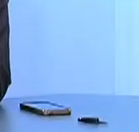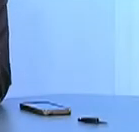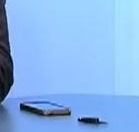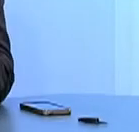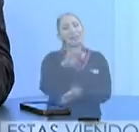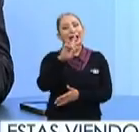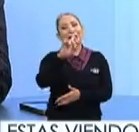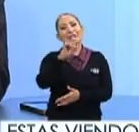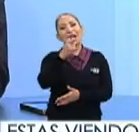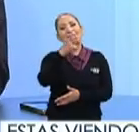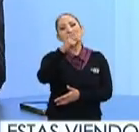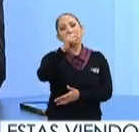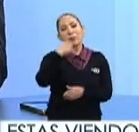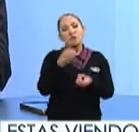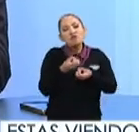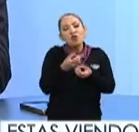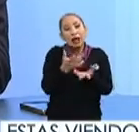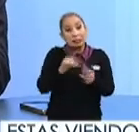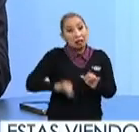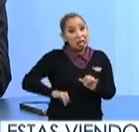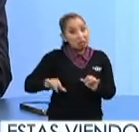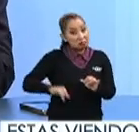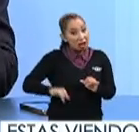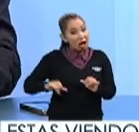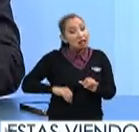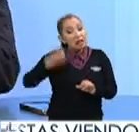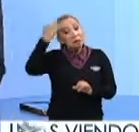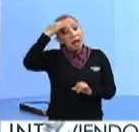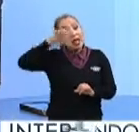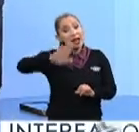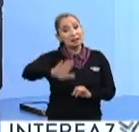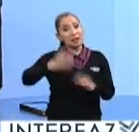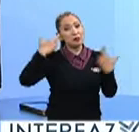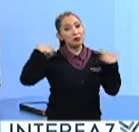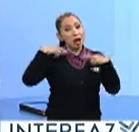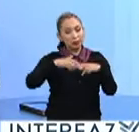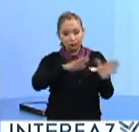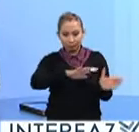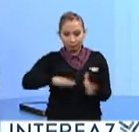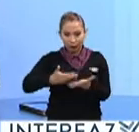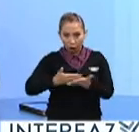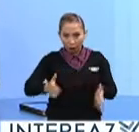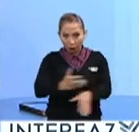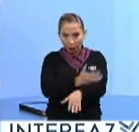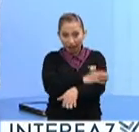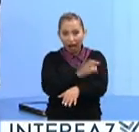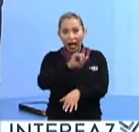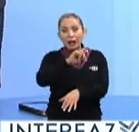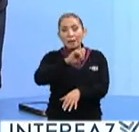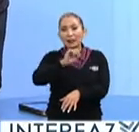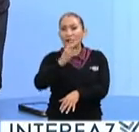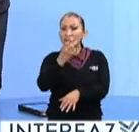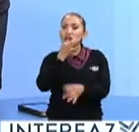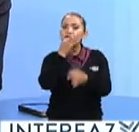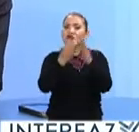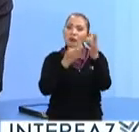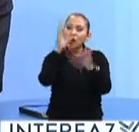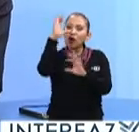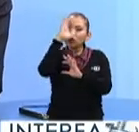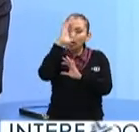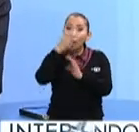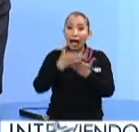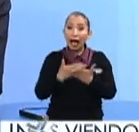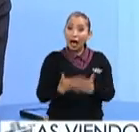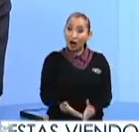Gracias a la DGESPE por compartirnos estas interesantes experiencias con los maestros. Ahora nuestros compañeros del Canal 22 nos tienen la información cultural.